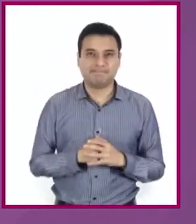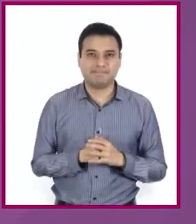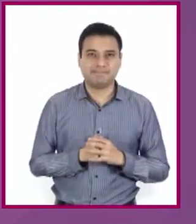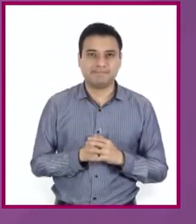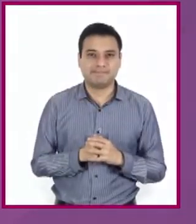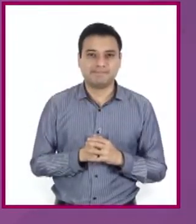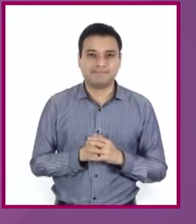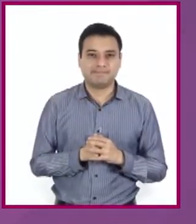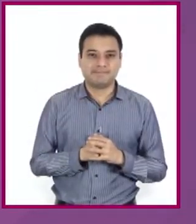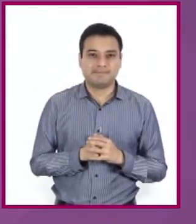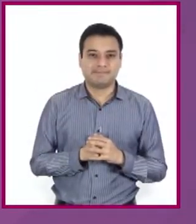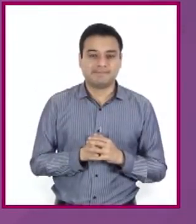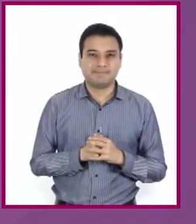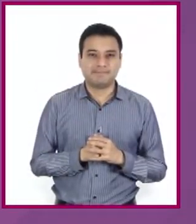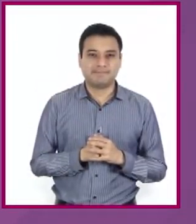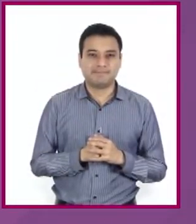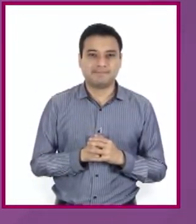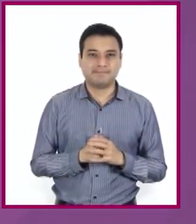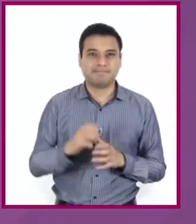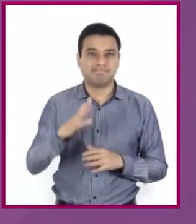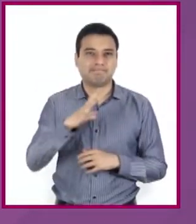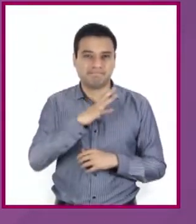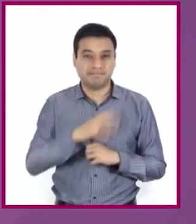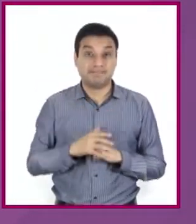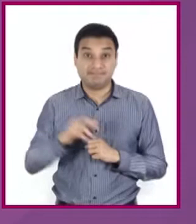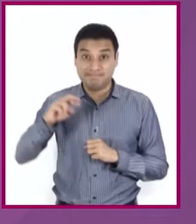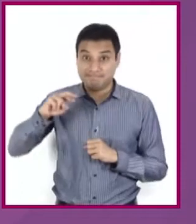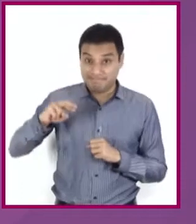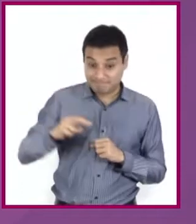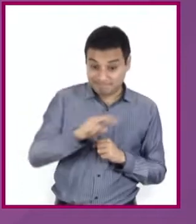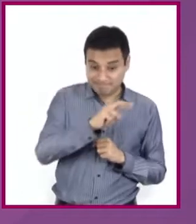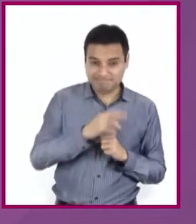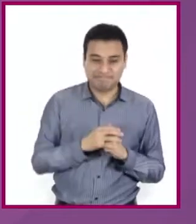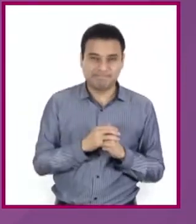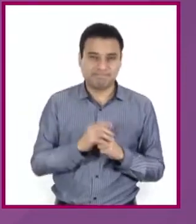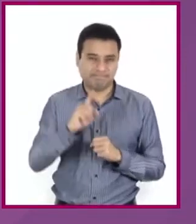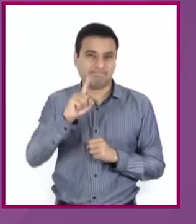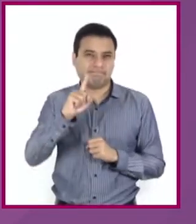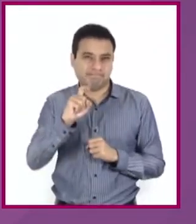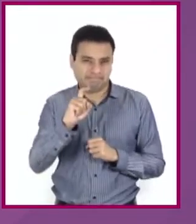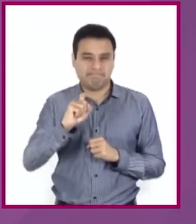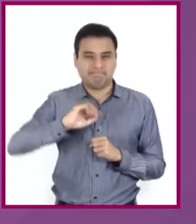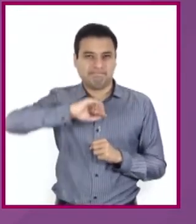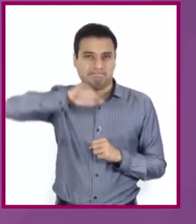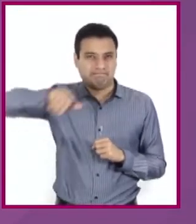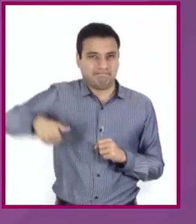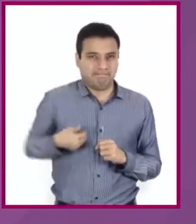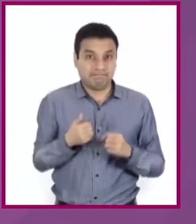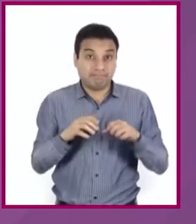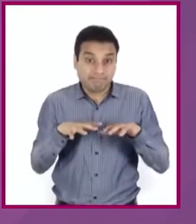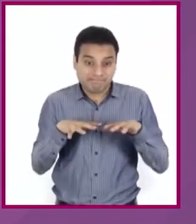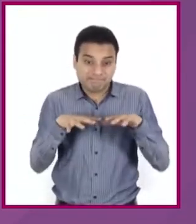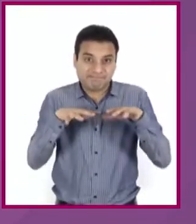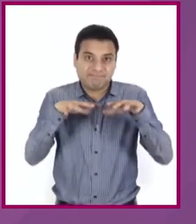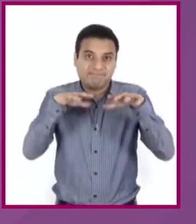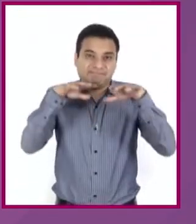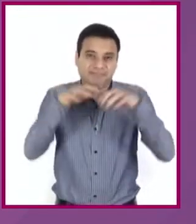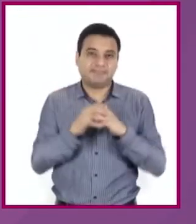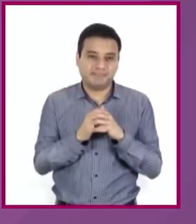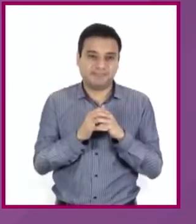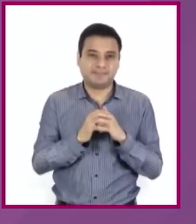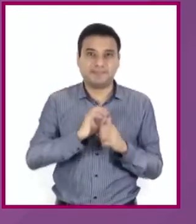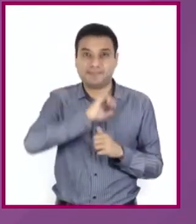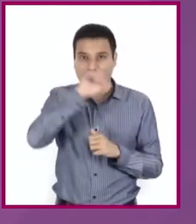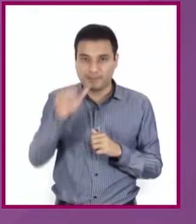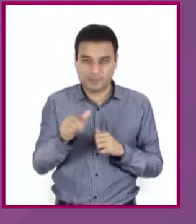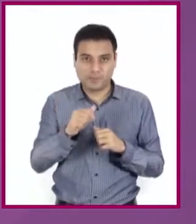Gracias a una cortina construida en el cauce de un río, se forman presas que almacenan agua, acumulando de esta forma grandes cantidades de energía en